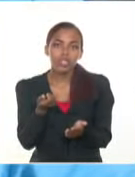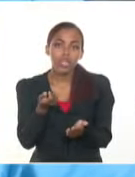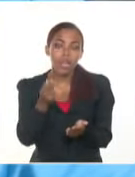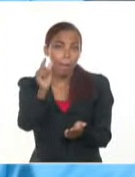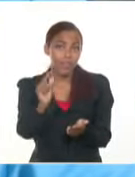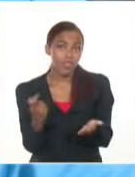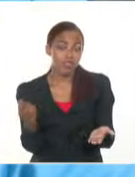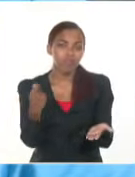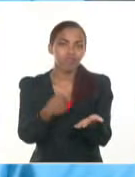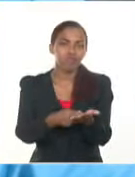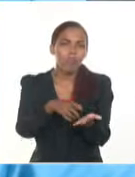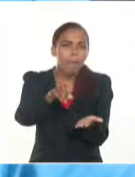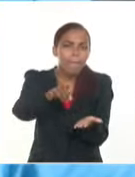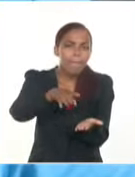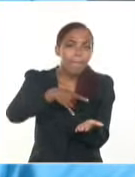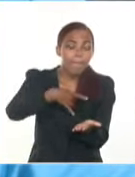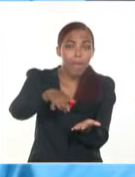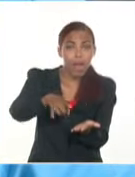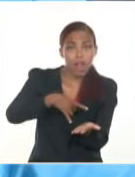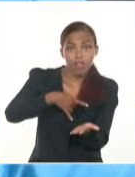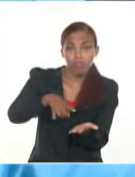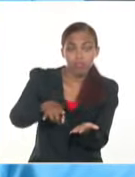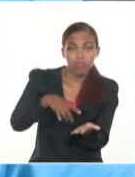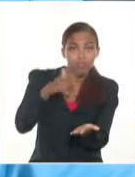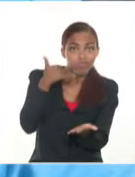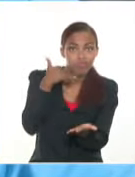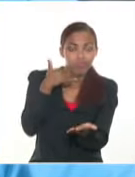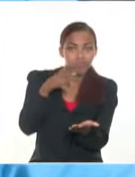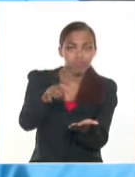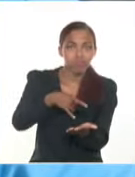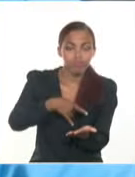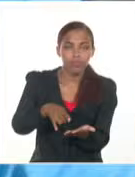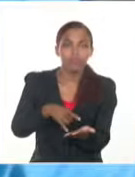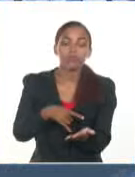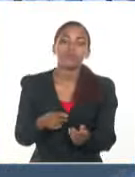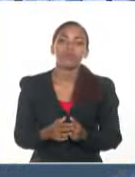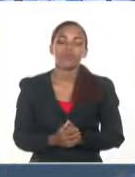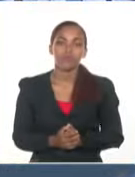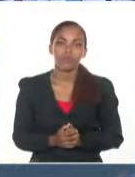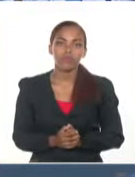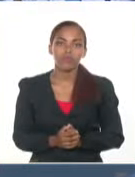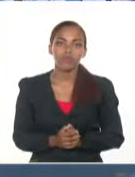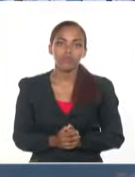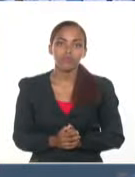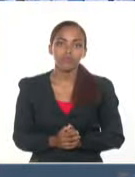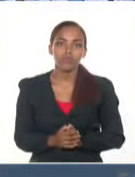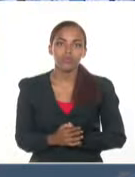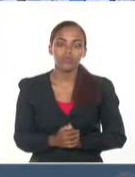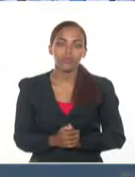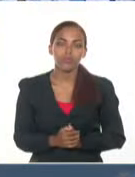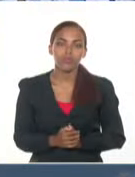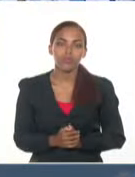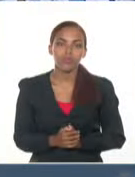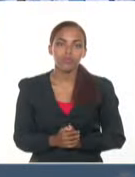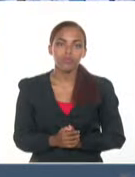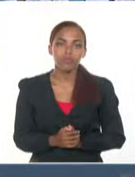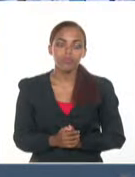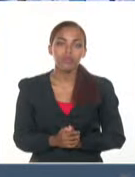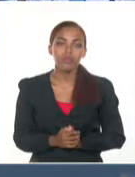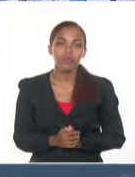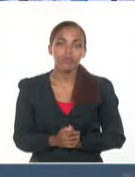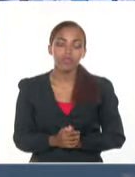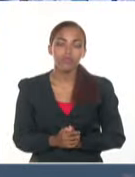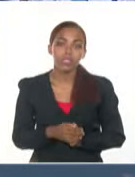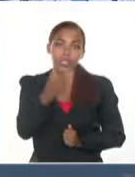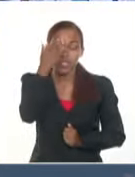pague por el teléfono, que pague por la vía electrónica. Es más cómodo, porque así, gracias